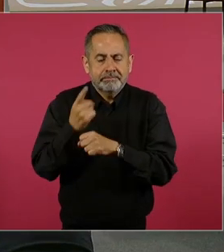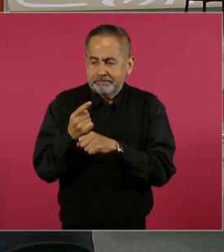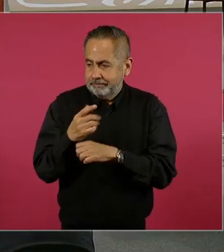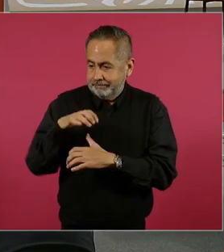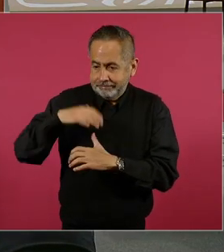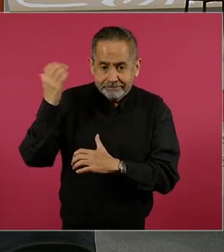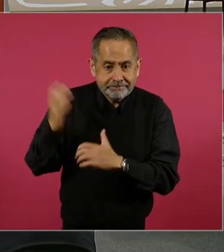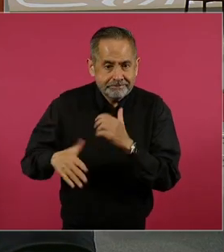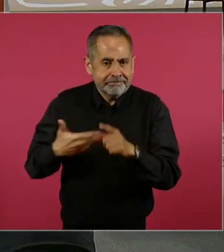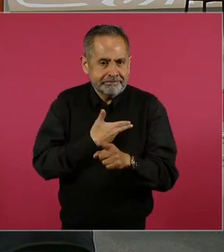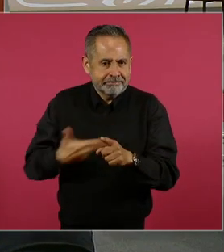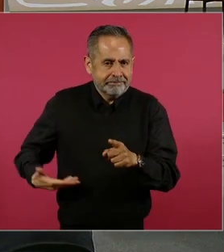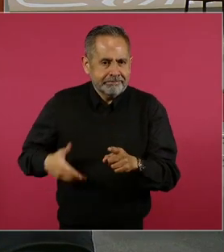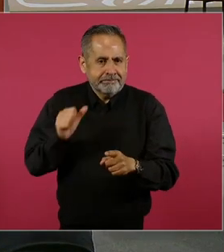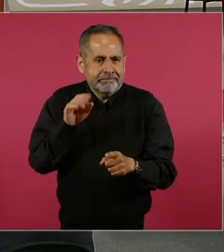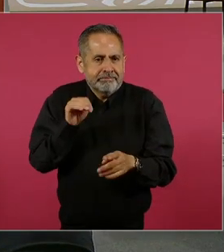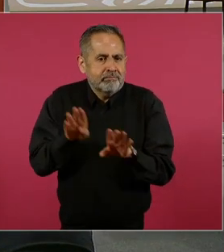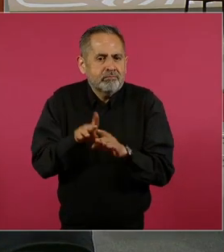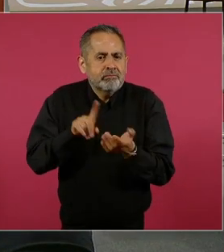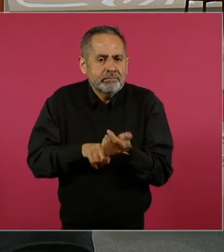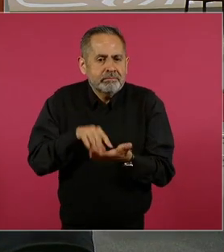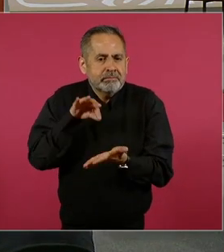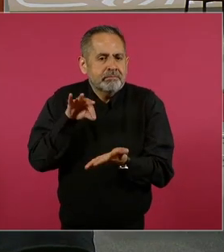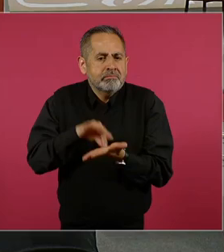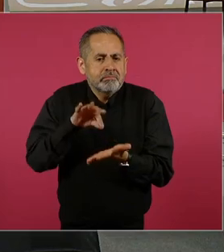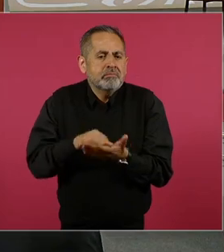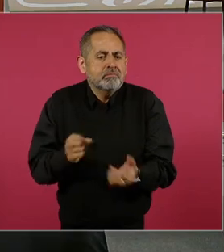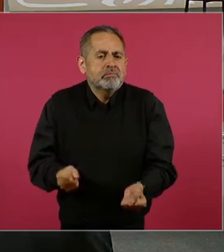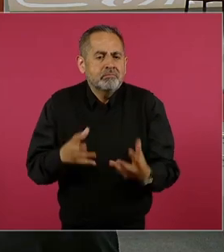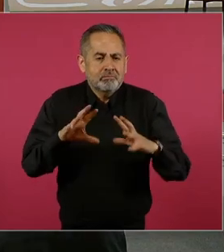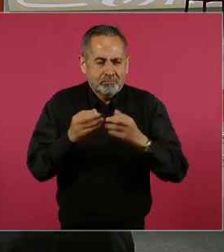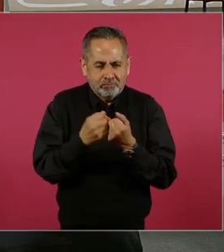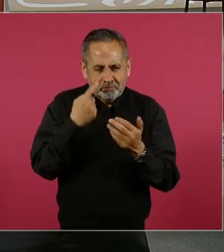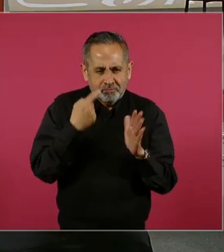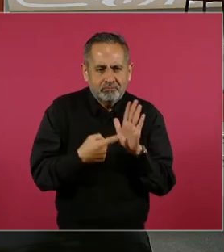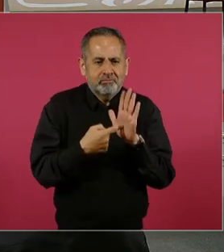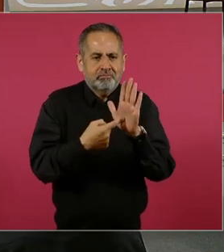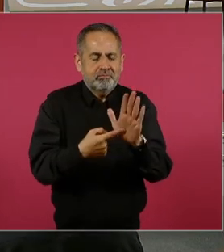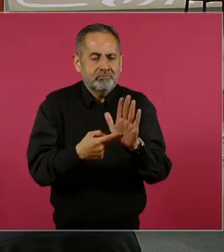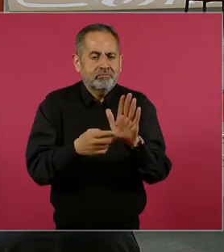Andrés Manuel López Obrador. Y vamos a ver aquí en la pantalla